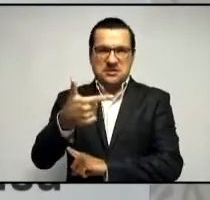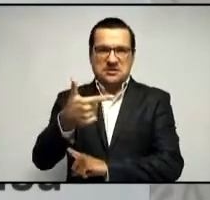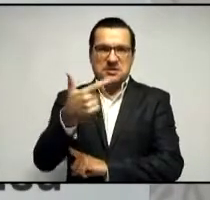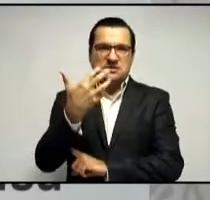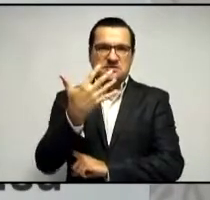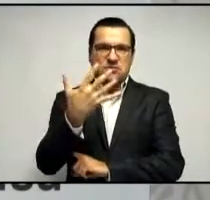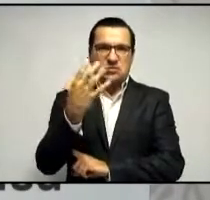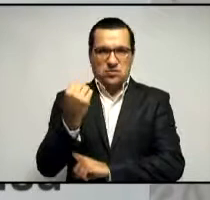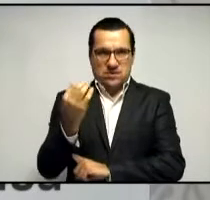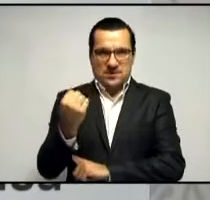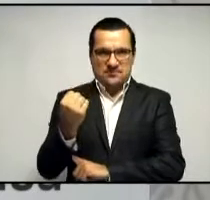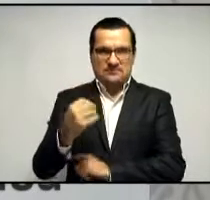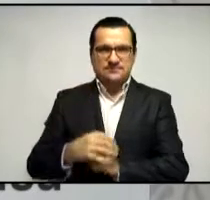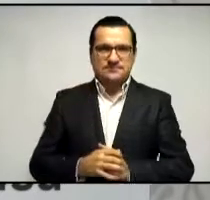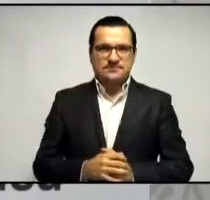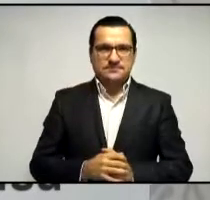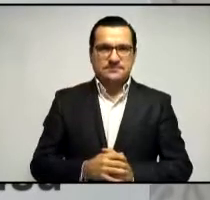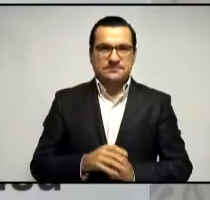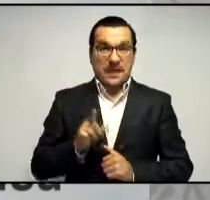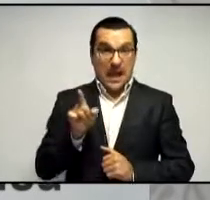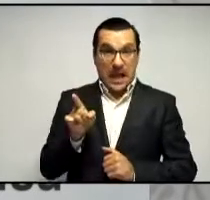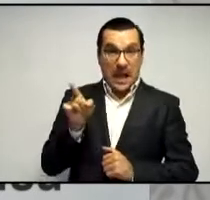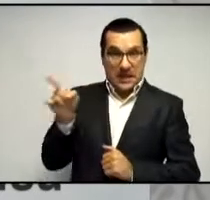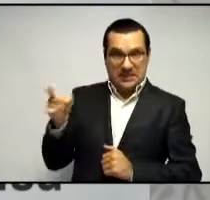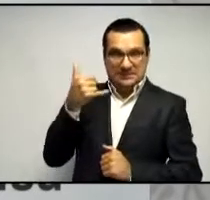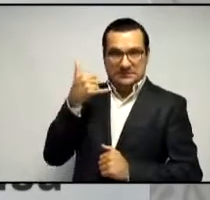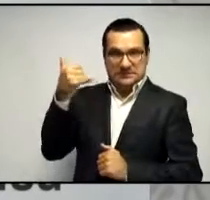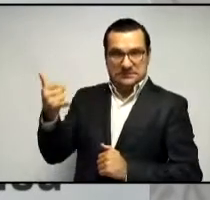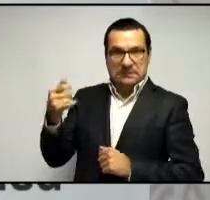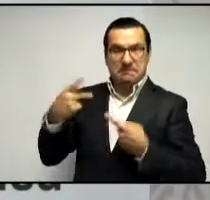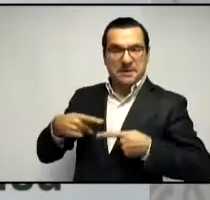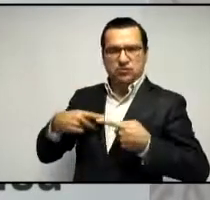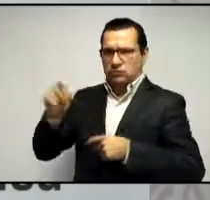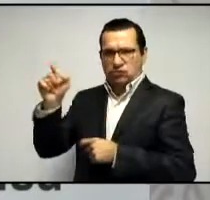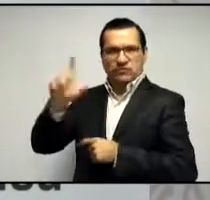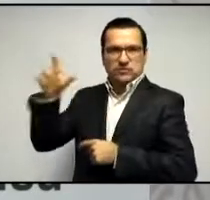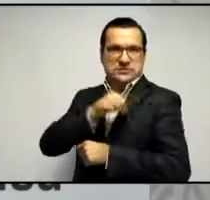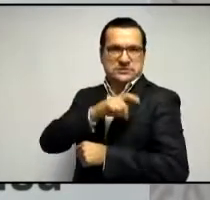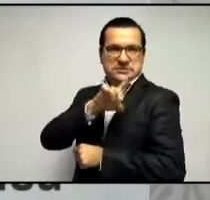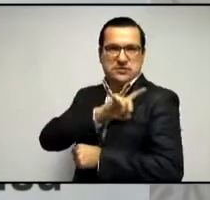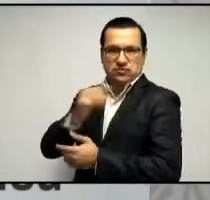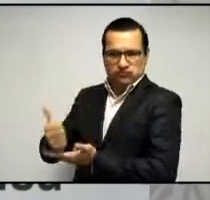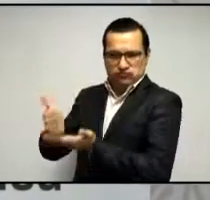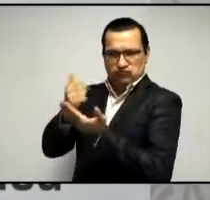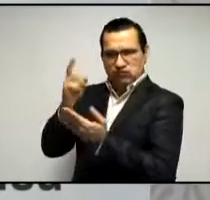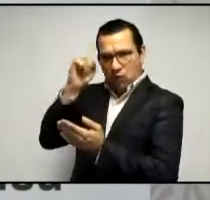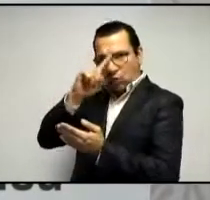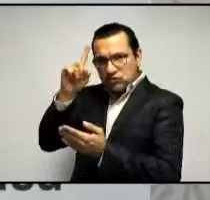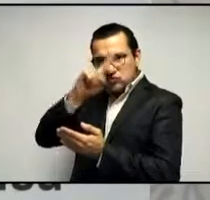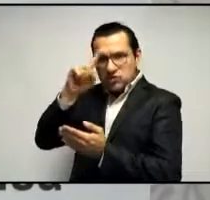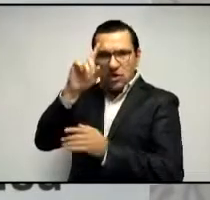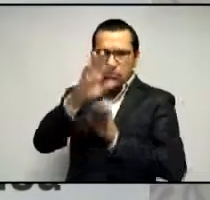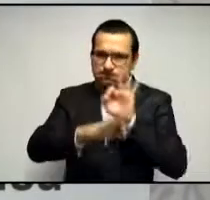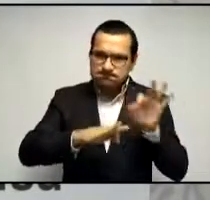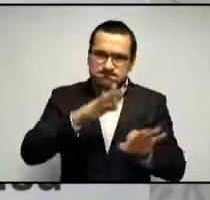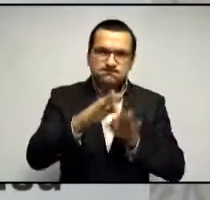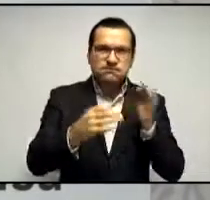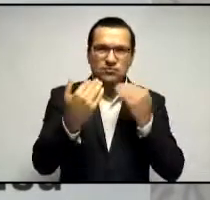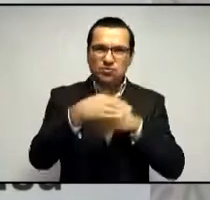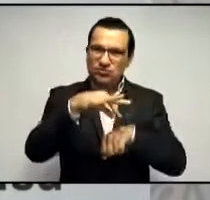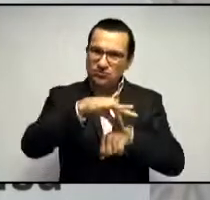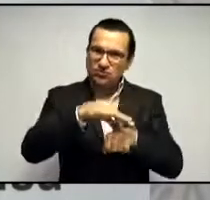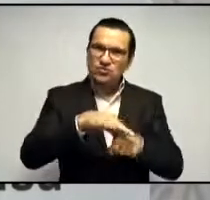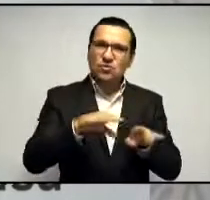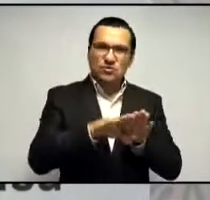59 donde profesionales de la salud te brindarán asesoría y orientación médica el horario de